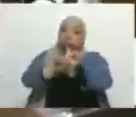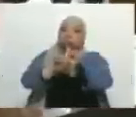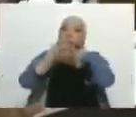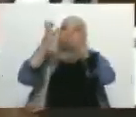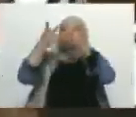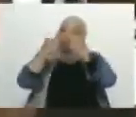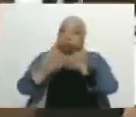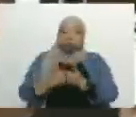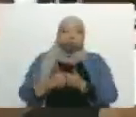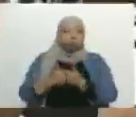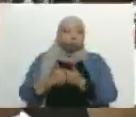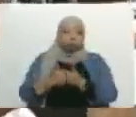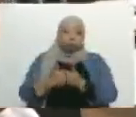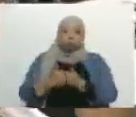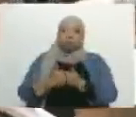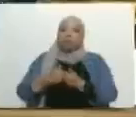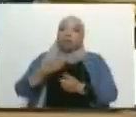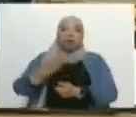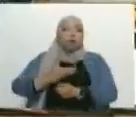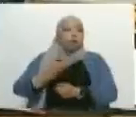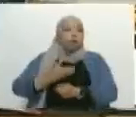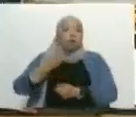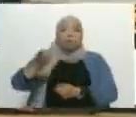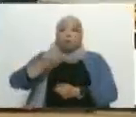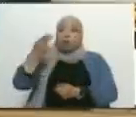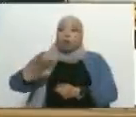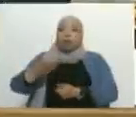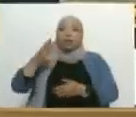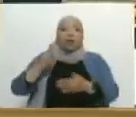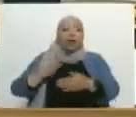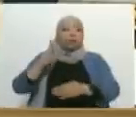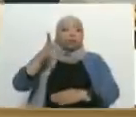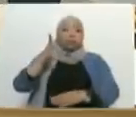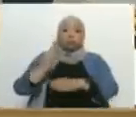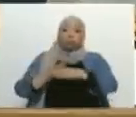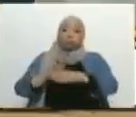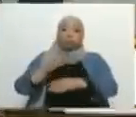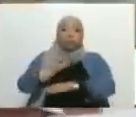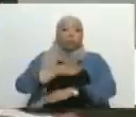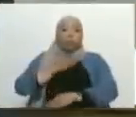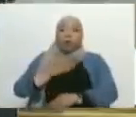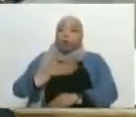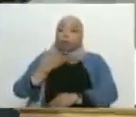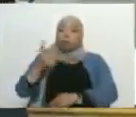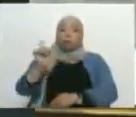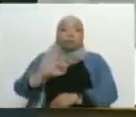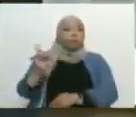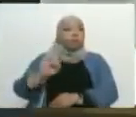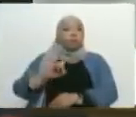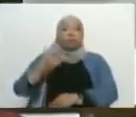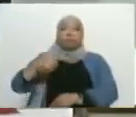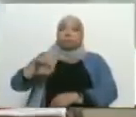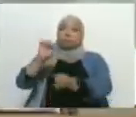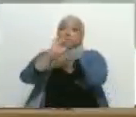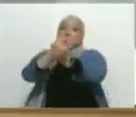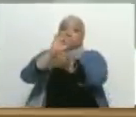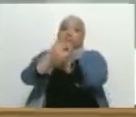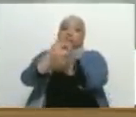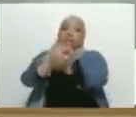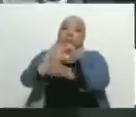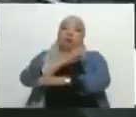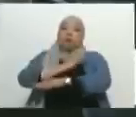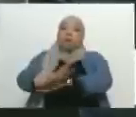administrativas, inhabilitación política e imposición de responsabilidades penales a que haya